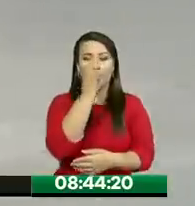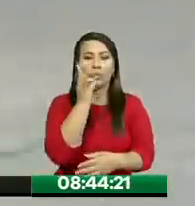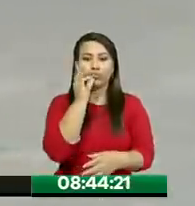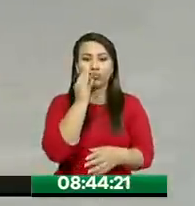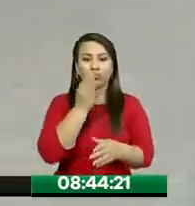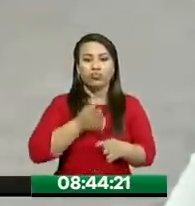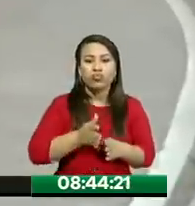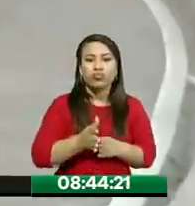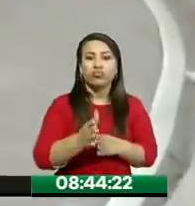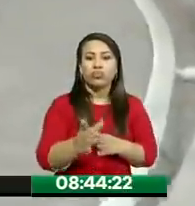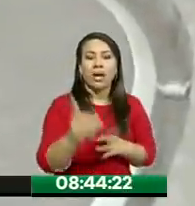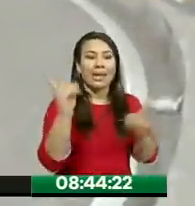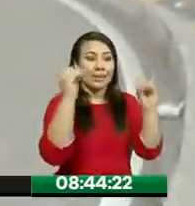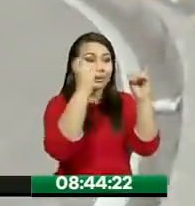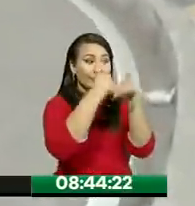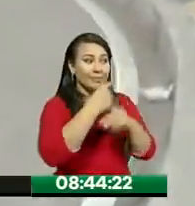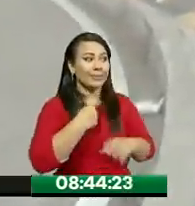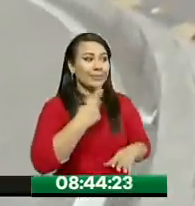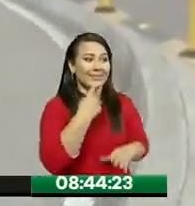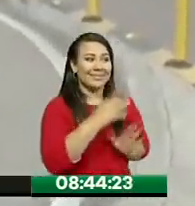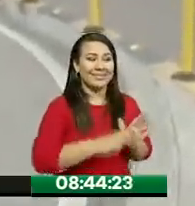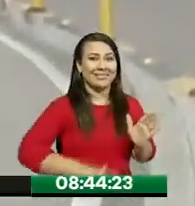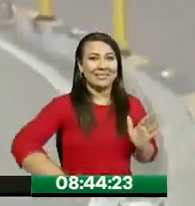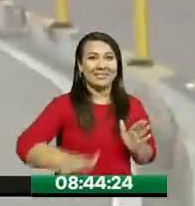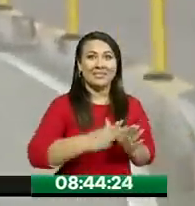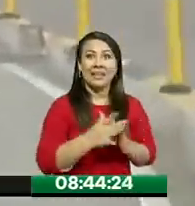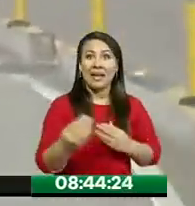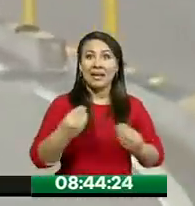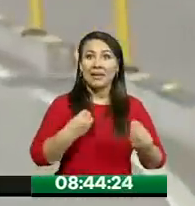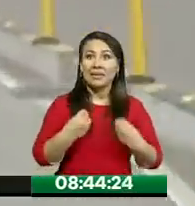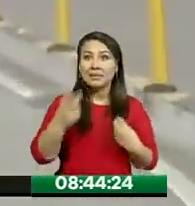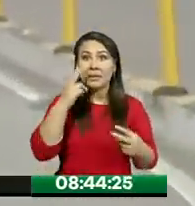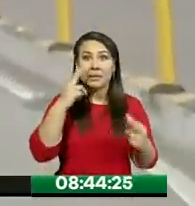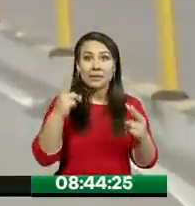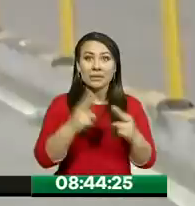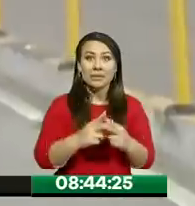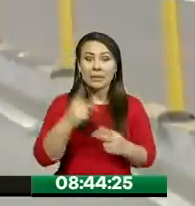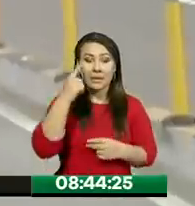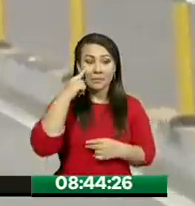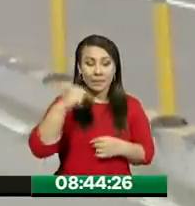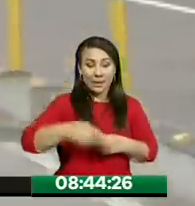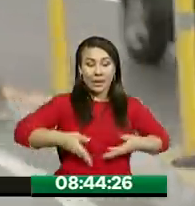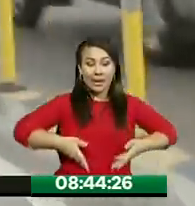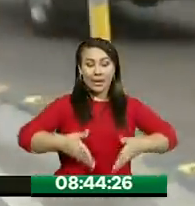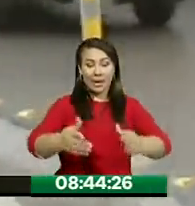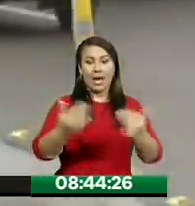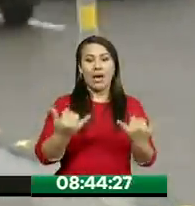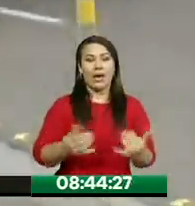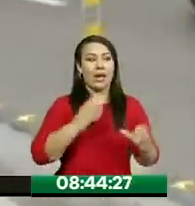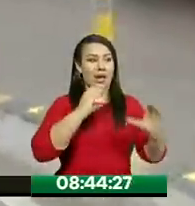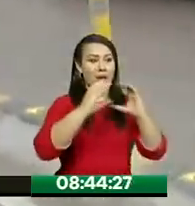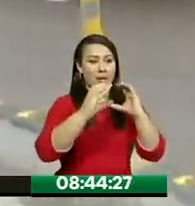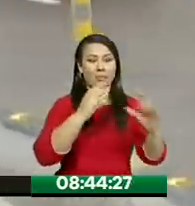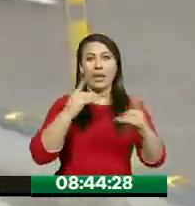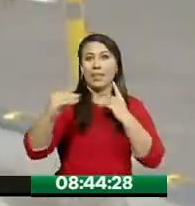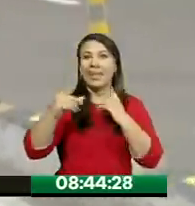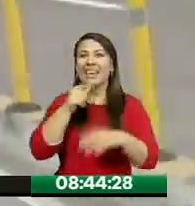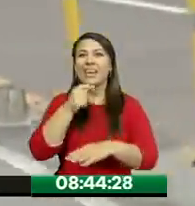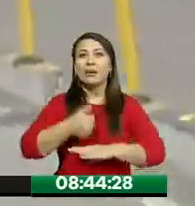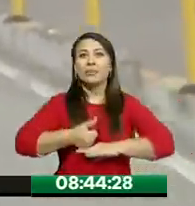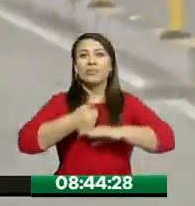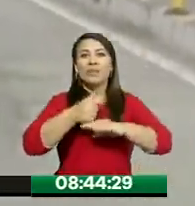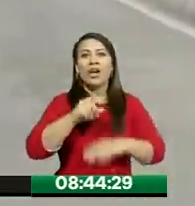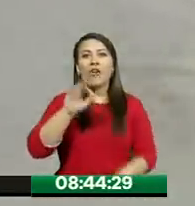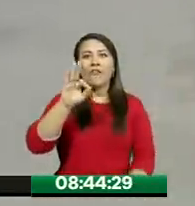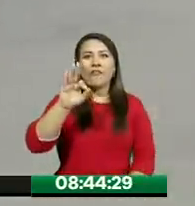teléfono. Le dijeron, vámonos a Manta. Se lo llevaron a Manta y en Manta le hicieron sacar un teléfono. De ahí que tras la evidencia y las